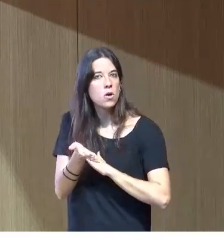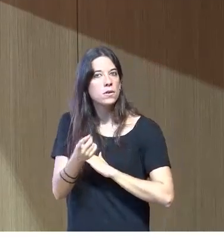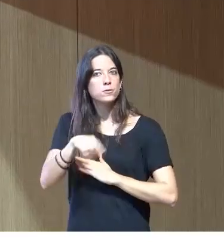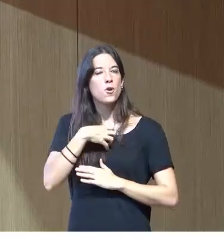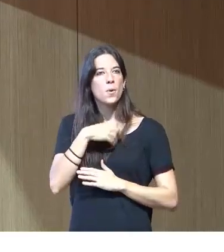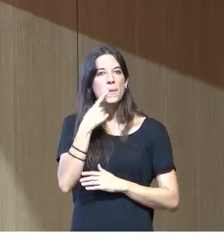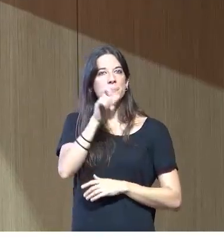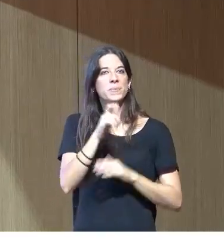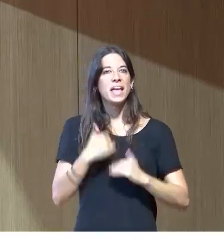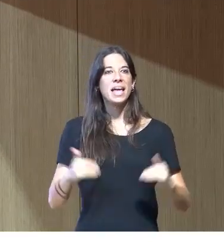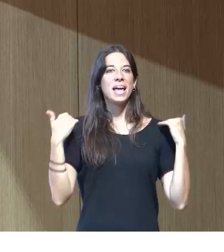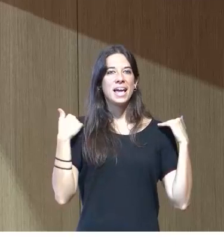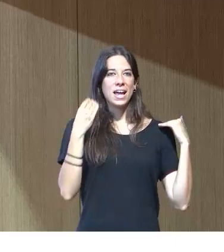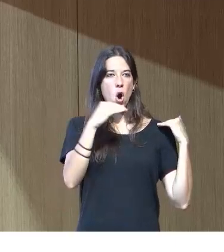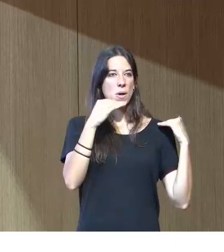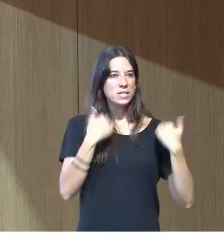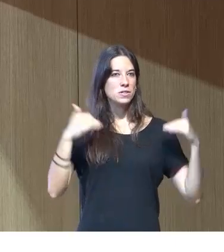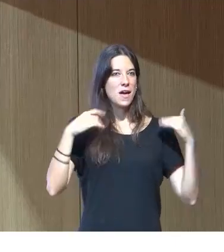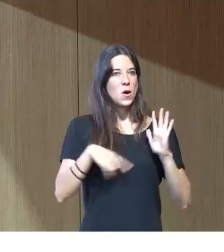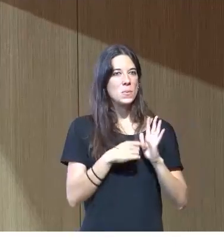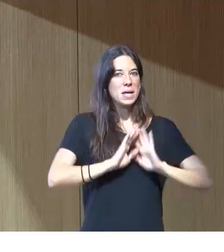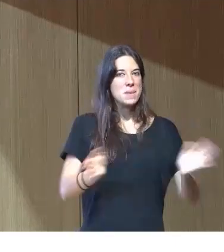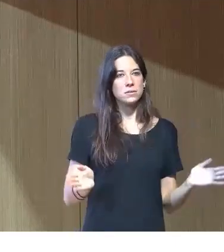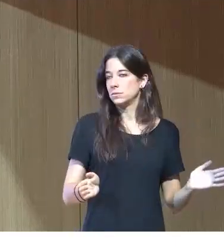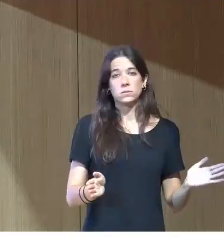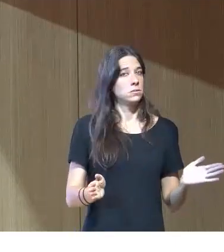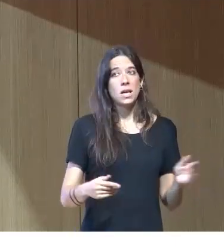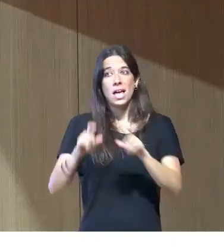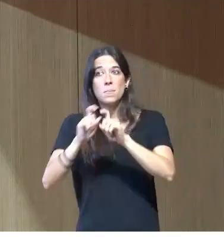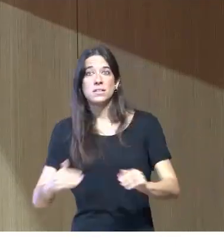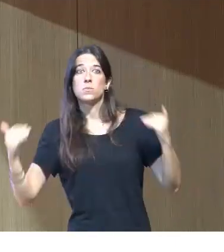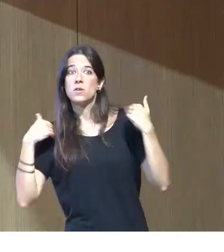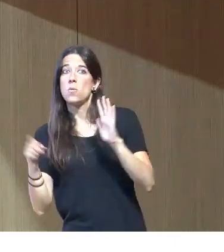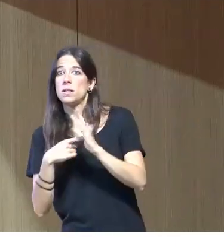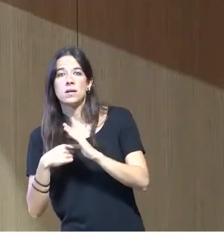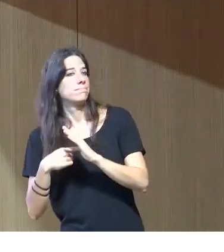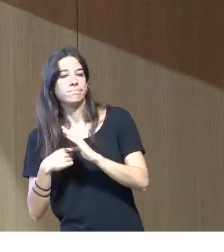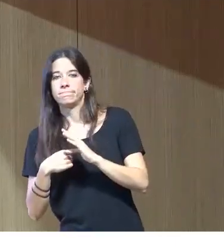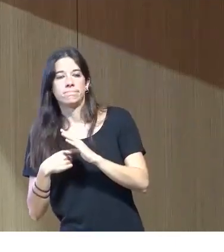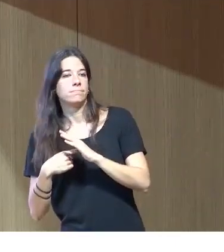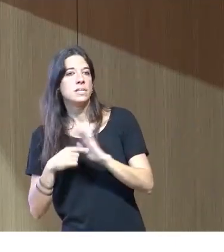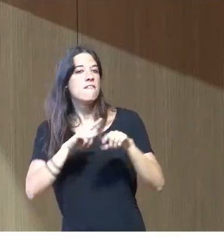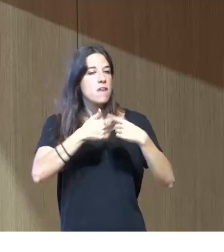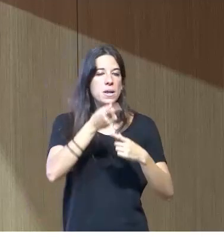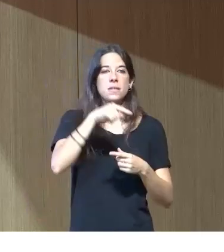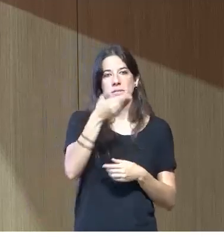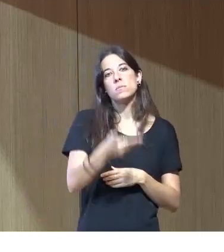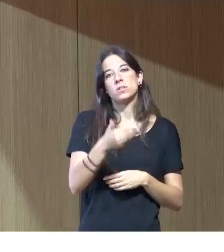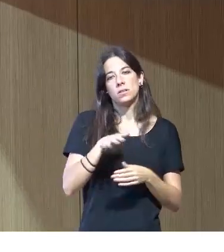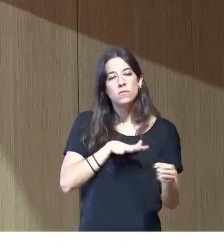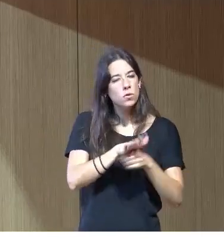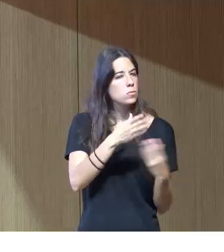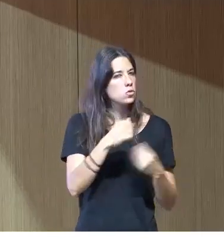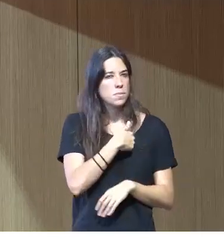toda la responsabilidad en los jóvenes ni toda la responsabilidad en las empresas sino que las familias juegan un papel fundamental